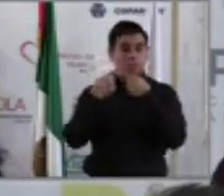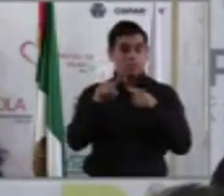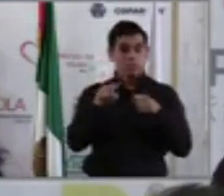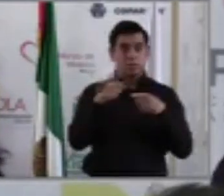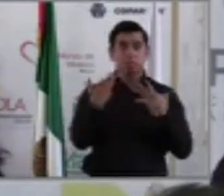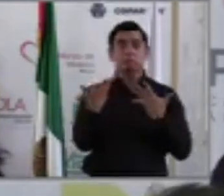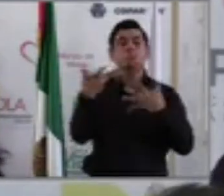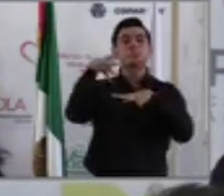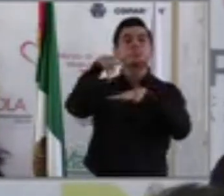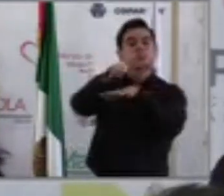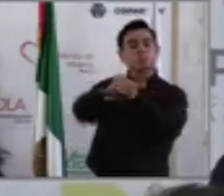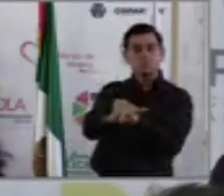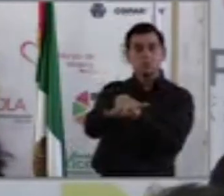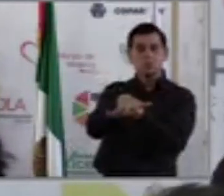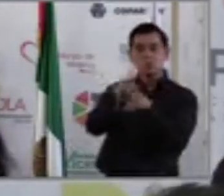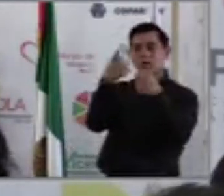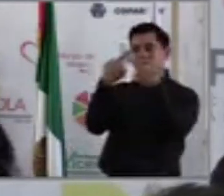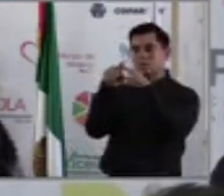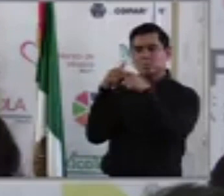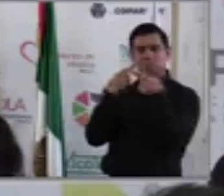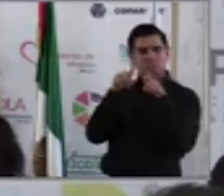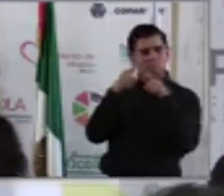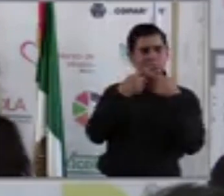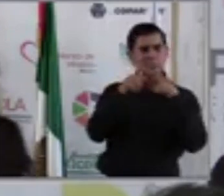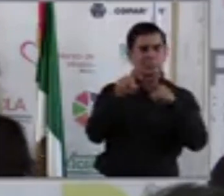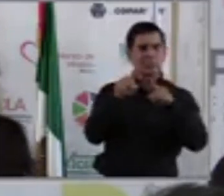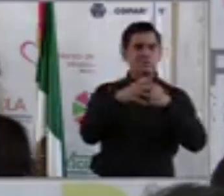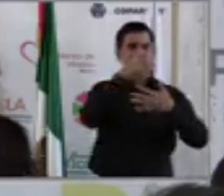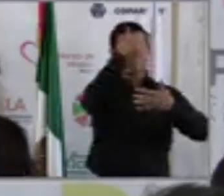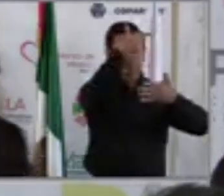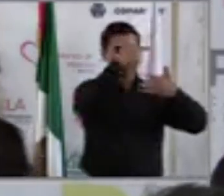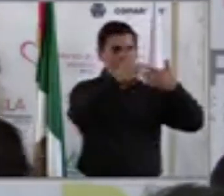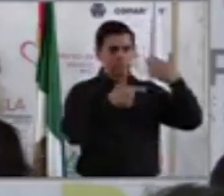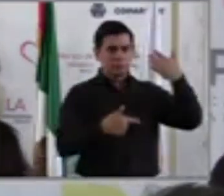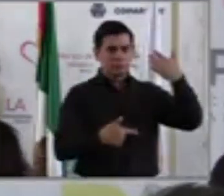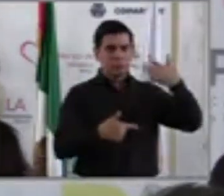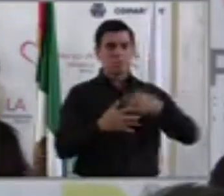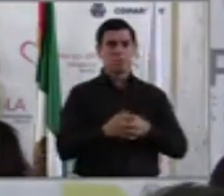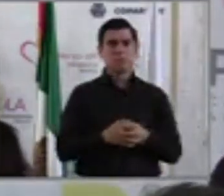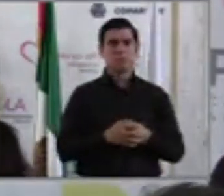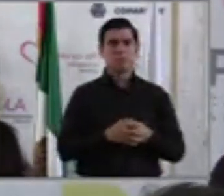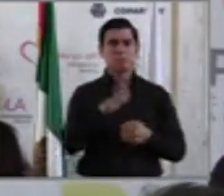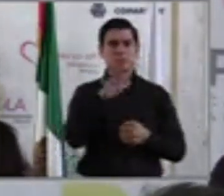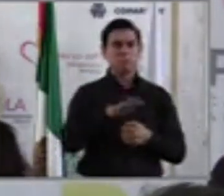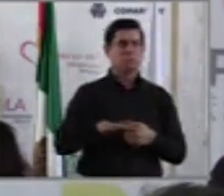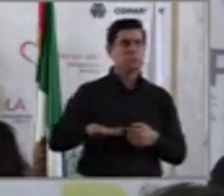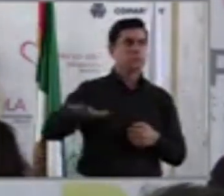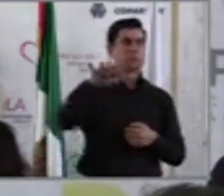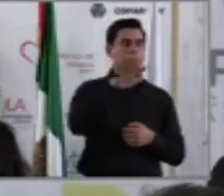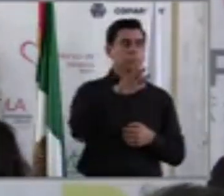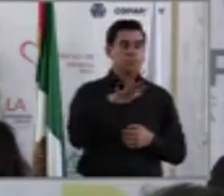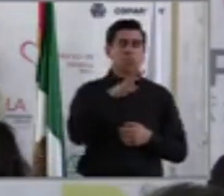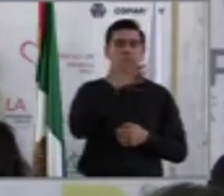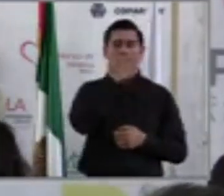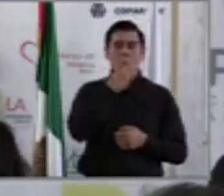incluyente, diversa, con una agenda en la que todos y